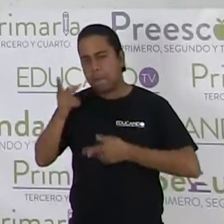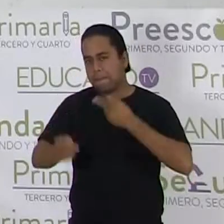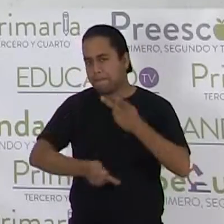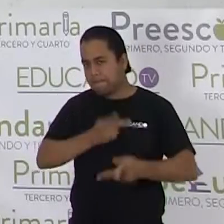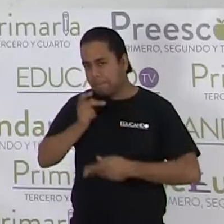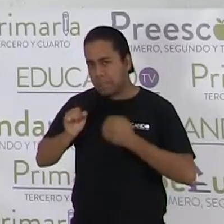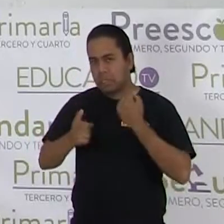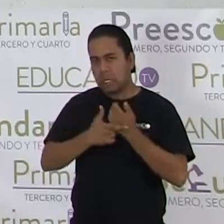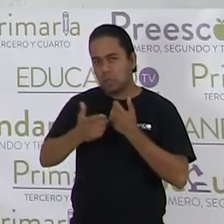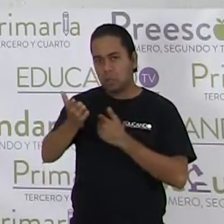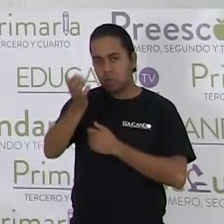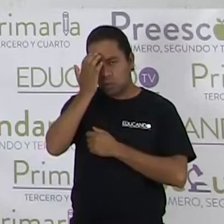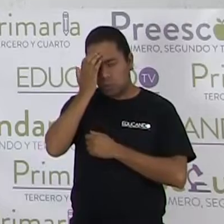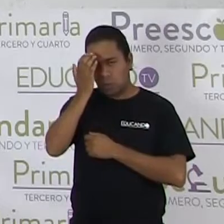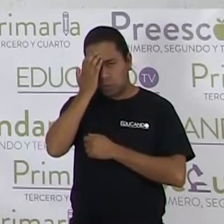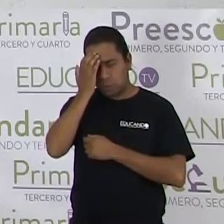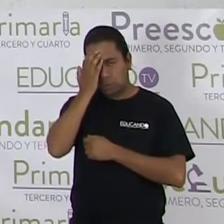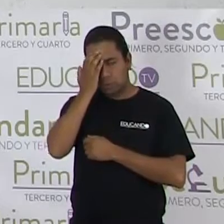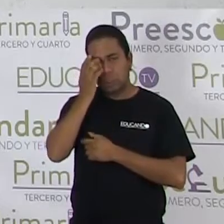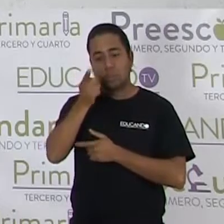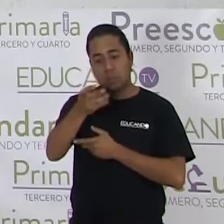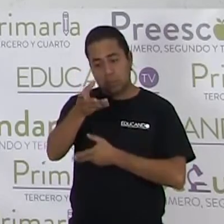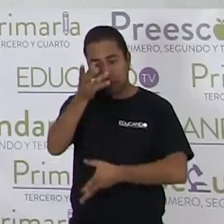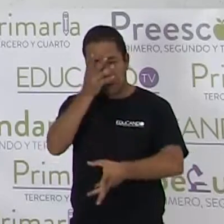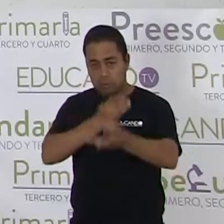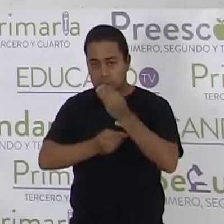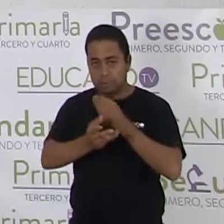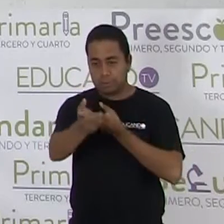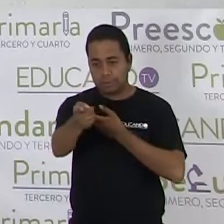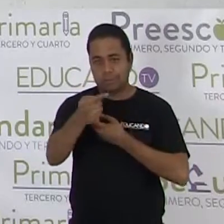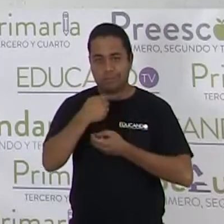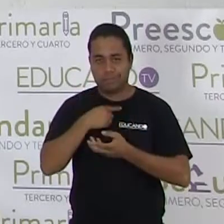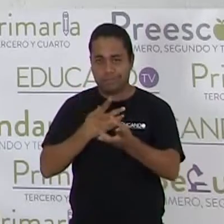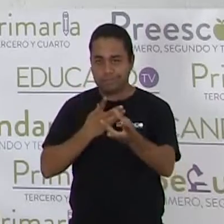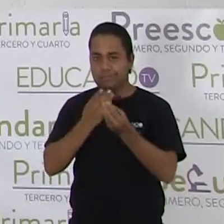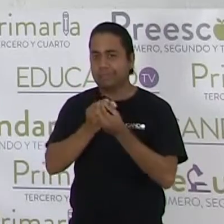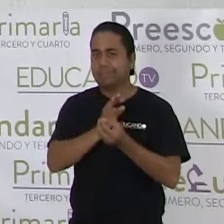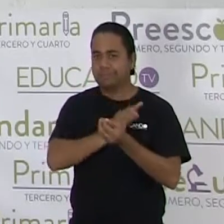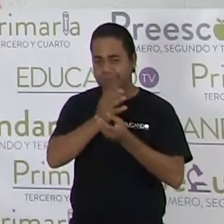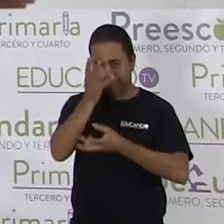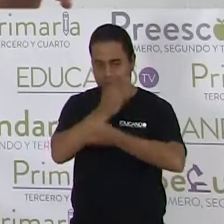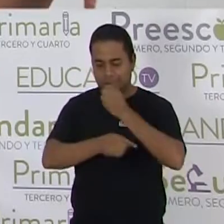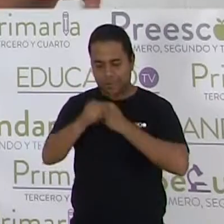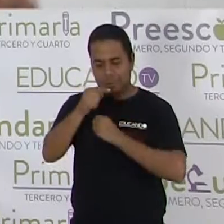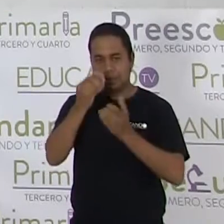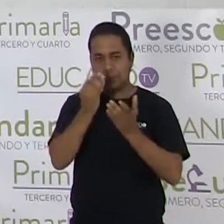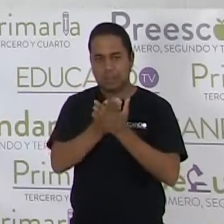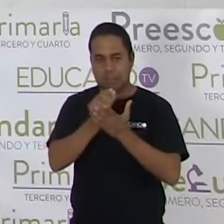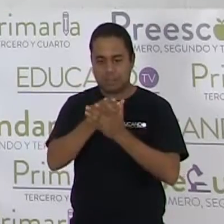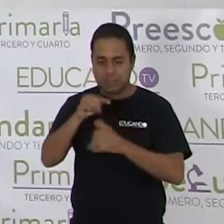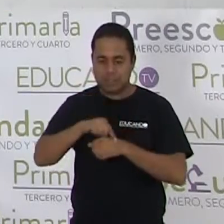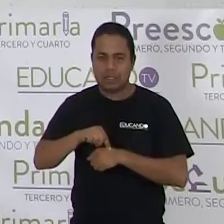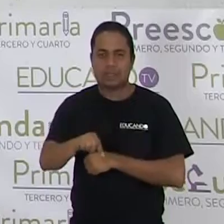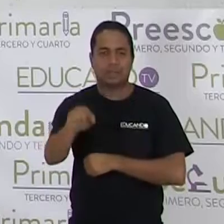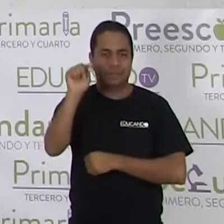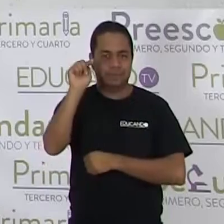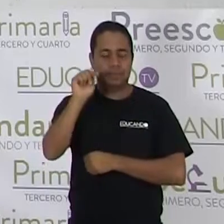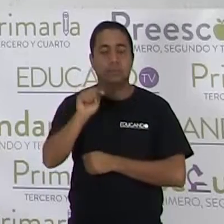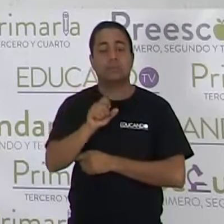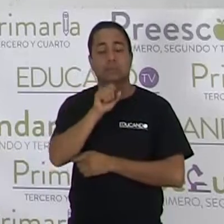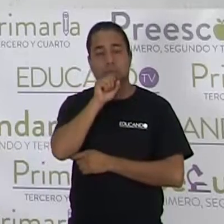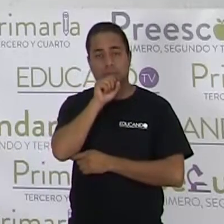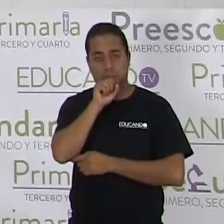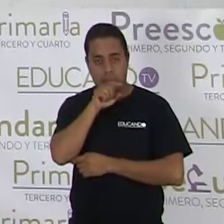o algún conocimiento nuevo que juntos, tú y yo, podamos adquirir a lo largo de toda esta sesión.